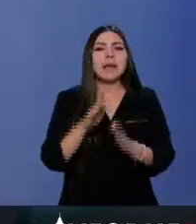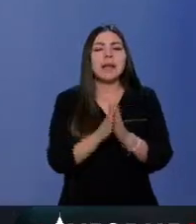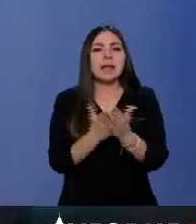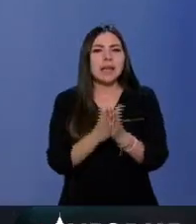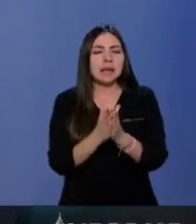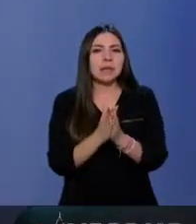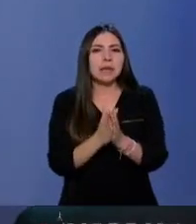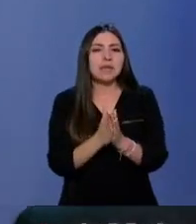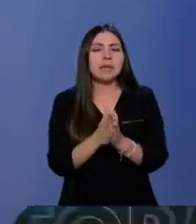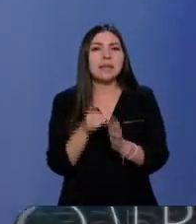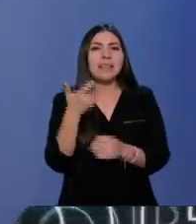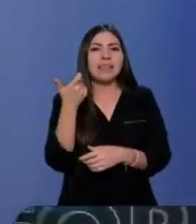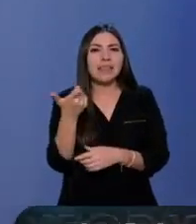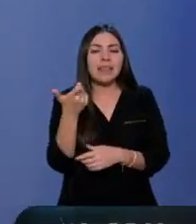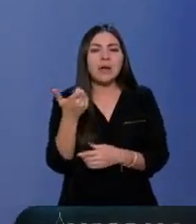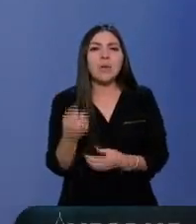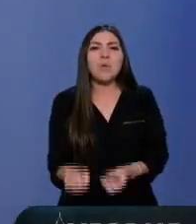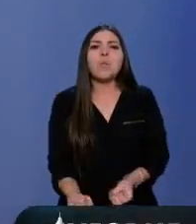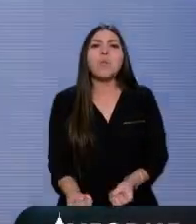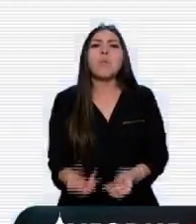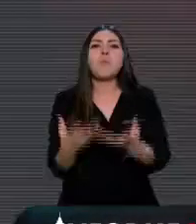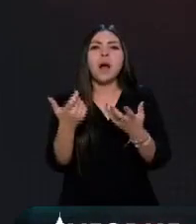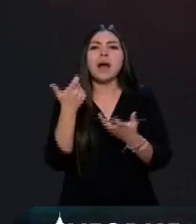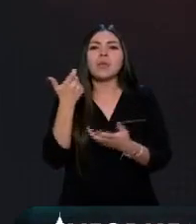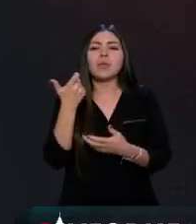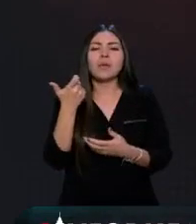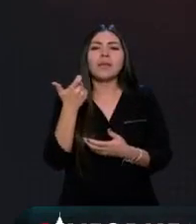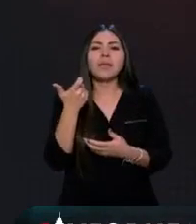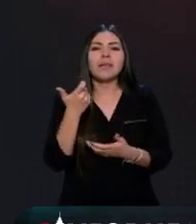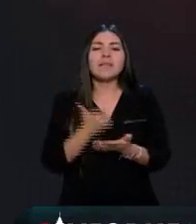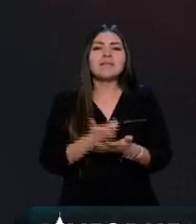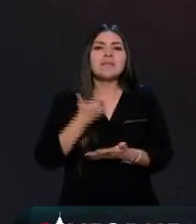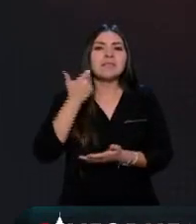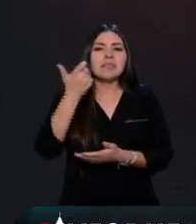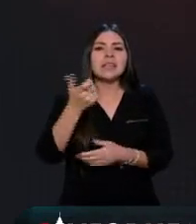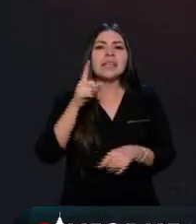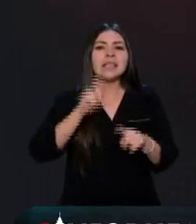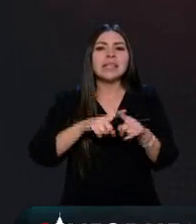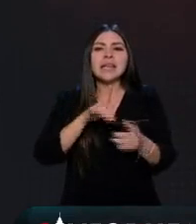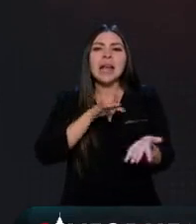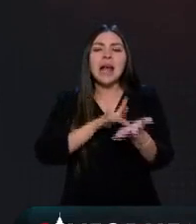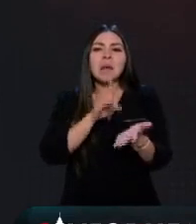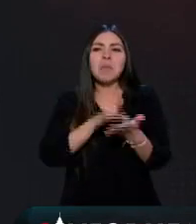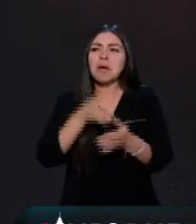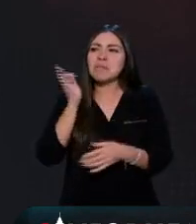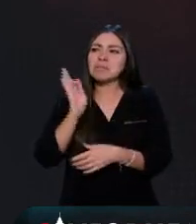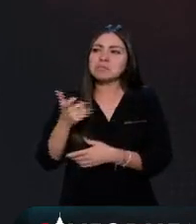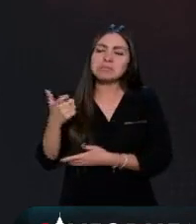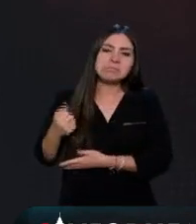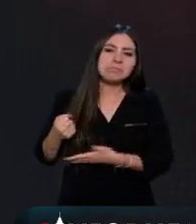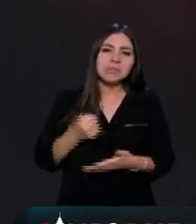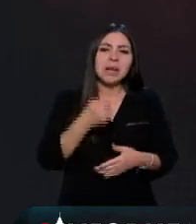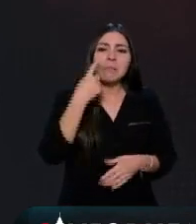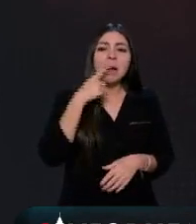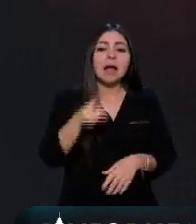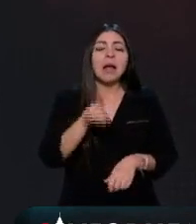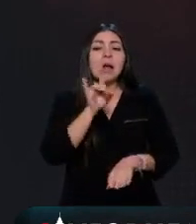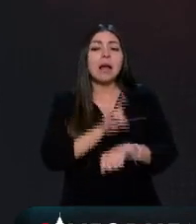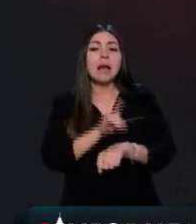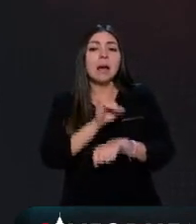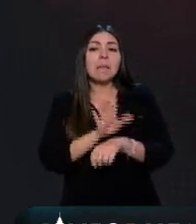cuánto fue lo que se cobró y quién lo patrocinó para que esto pasara como una obra periodística y no